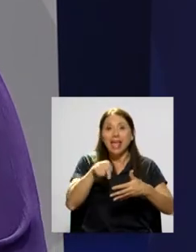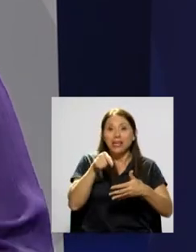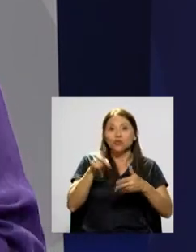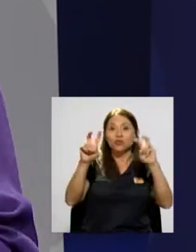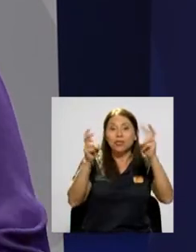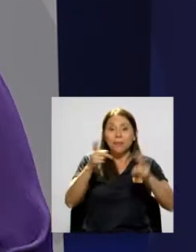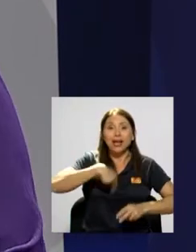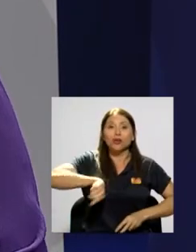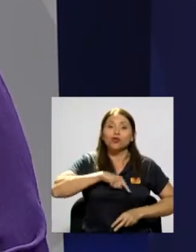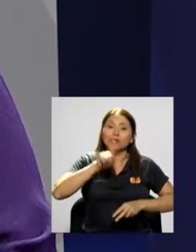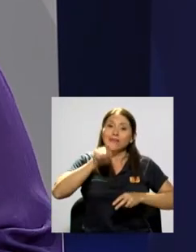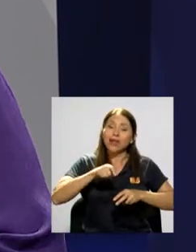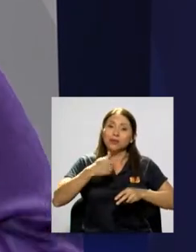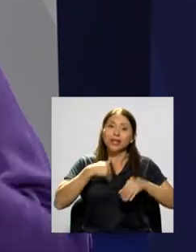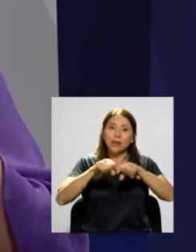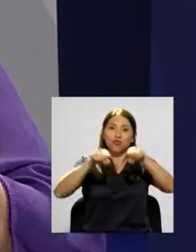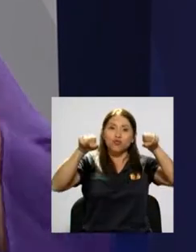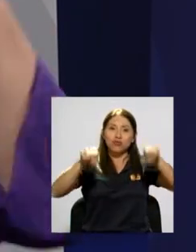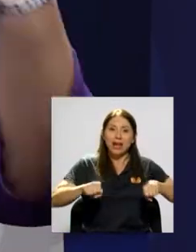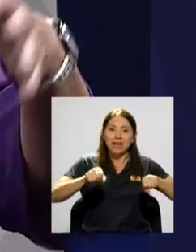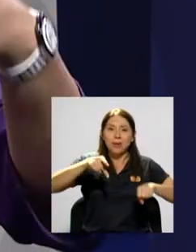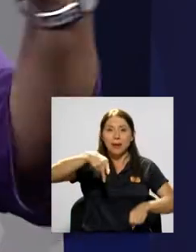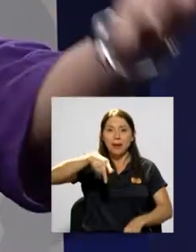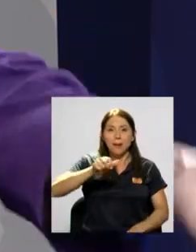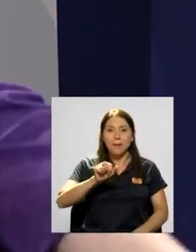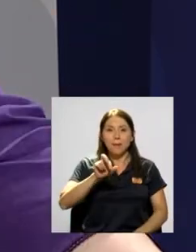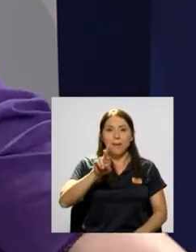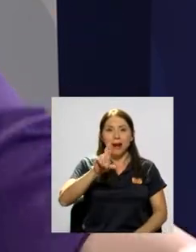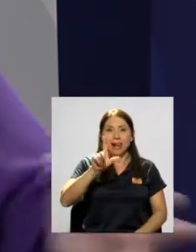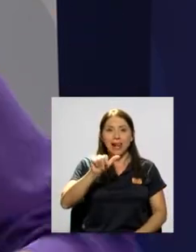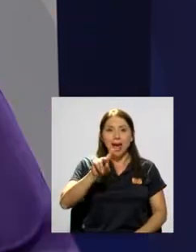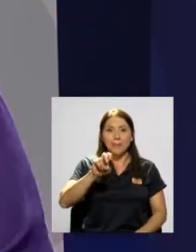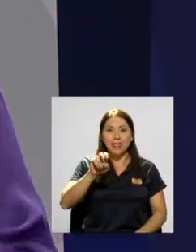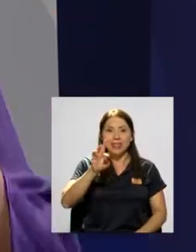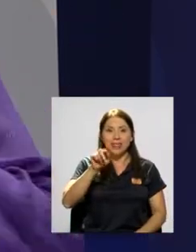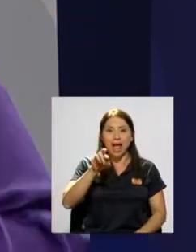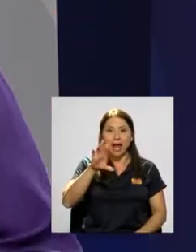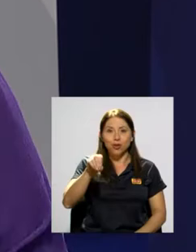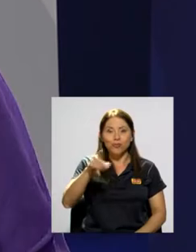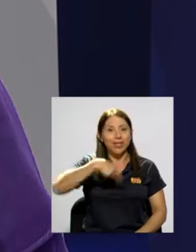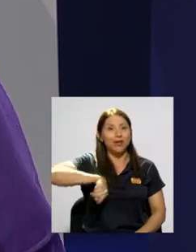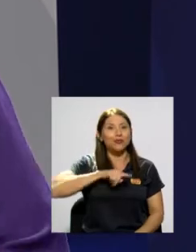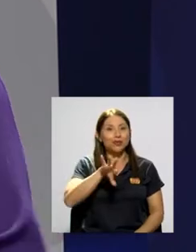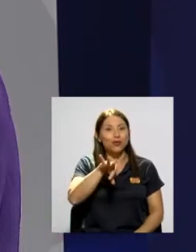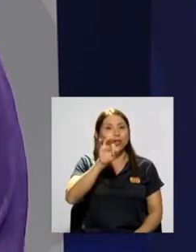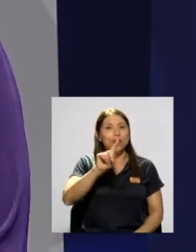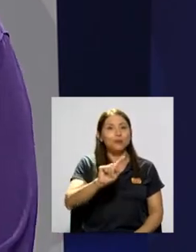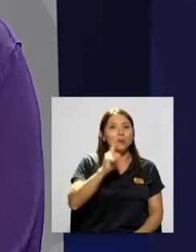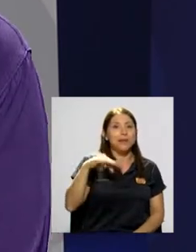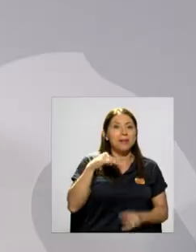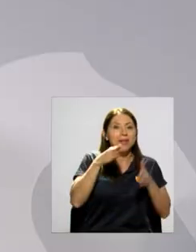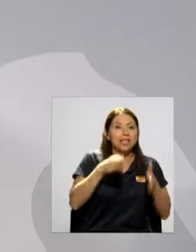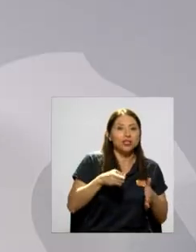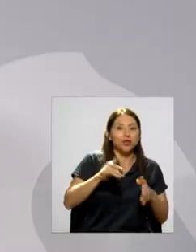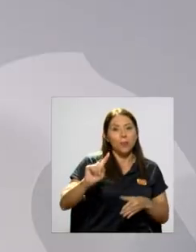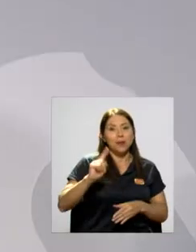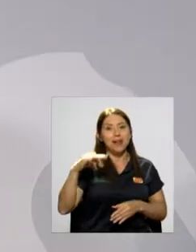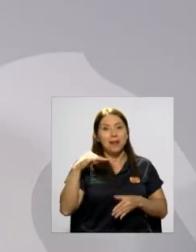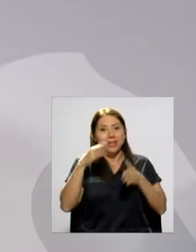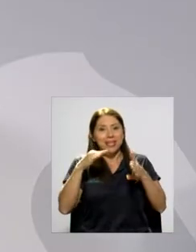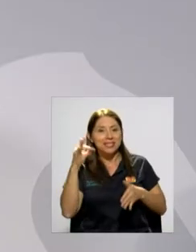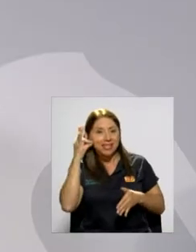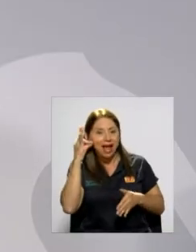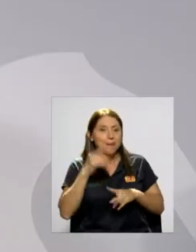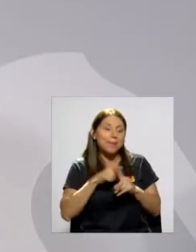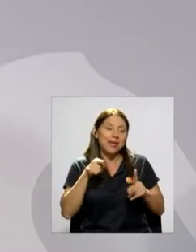tener un régimen parlamentario en la cual escogiéramos un primer ministro, primera ministra, pero bueno, esa es discusión de otra. Sí. Otra cosa que también va